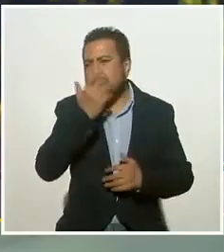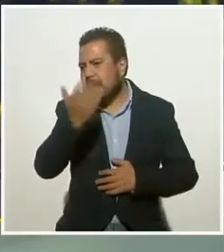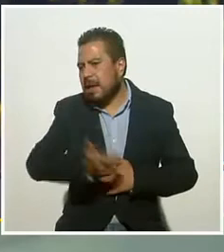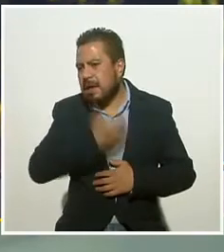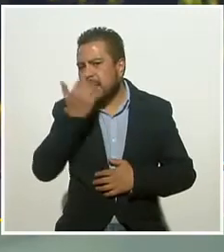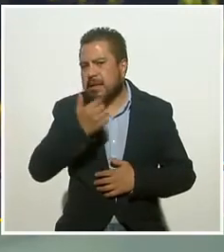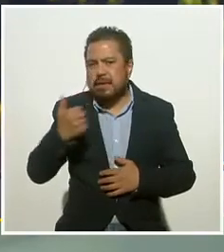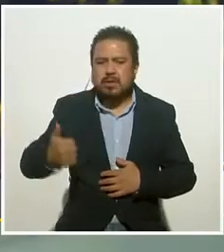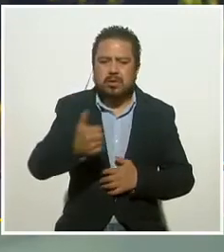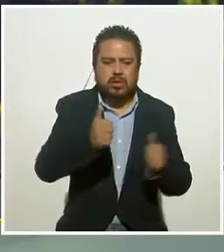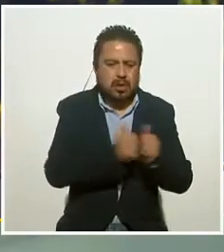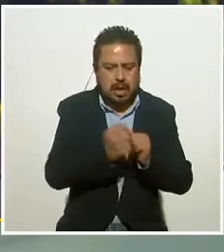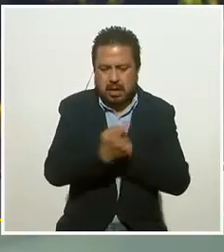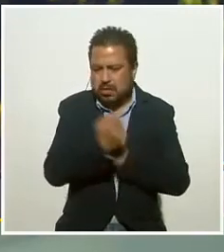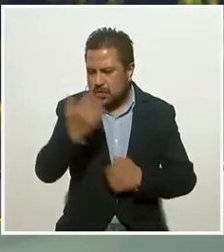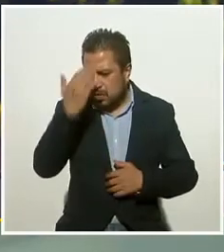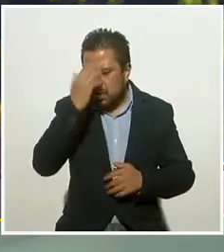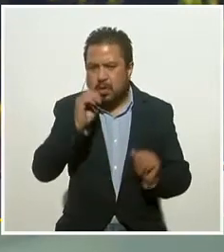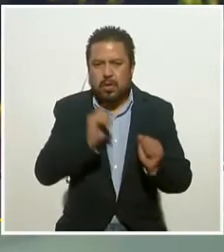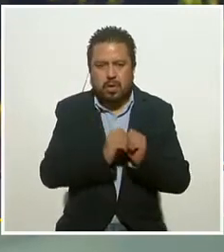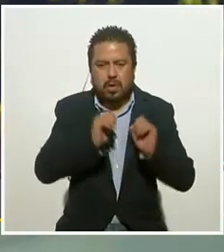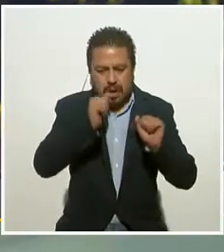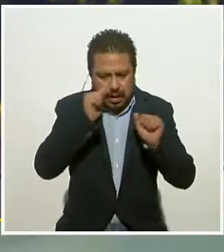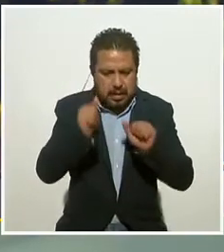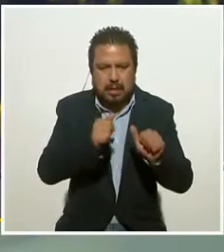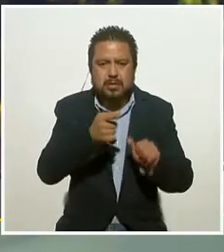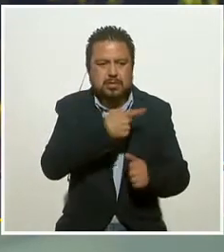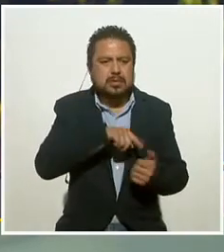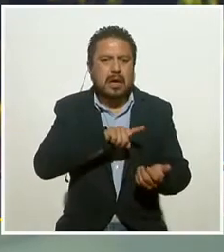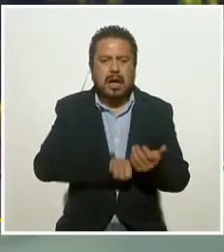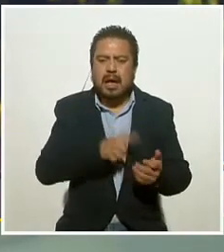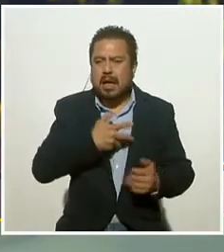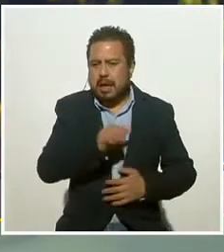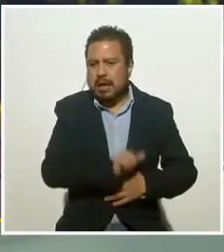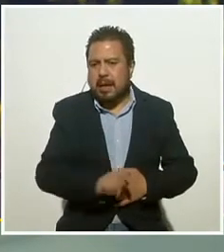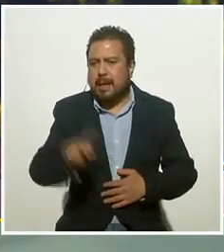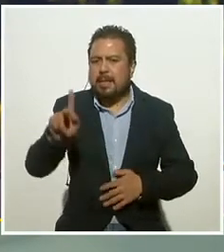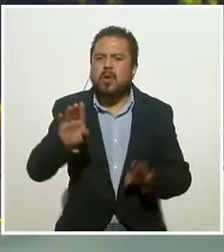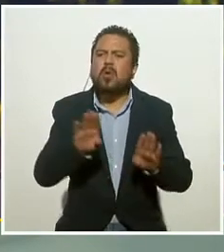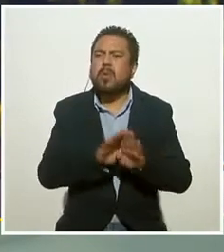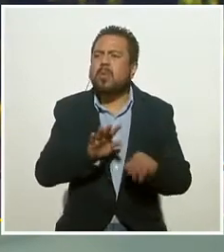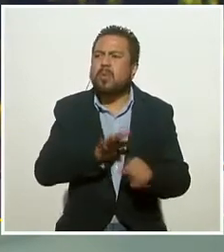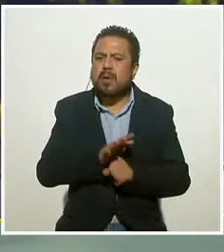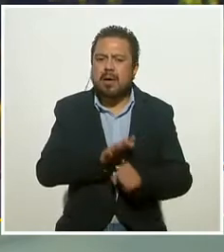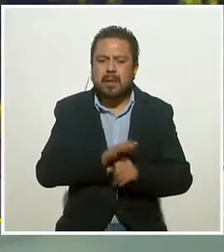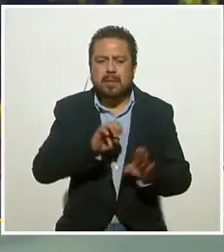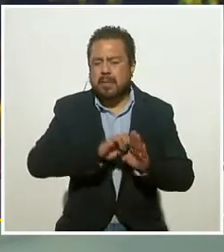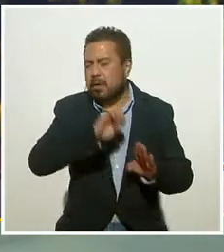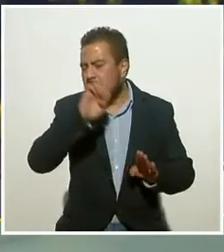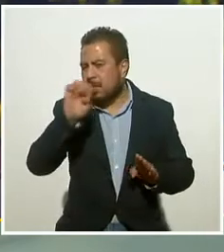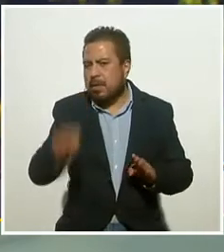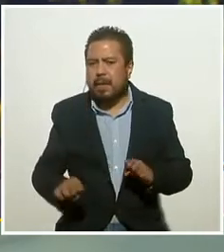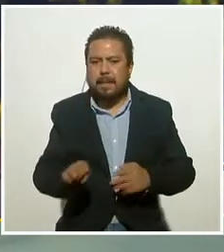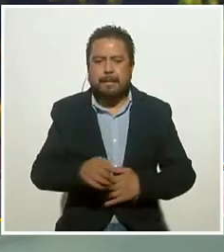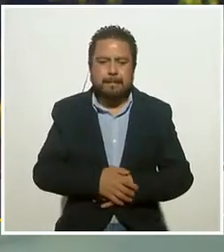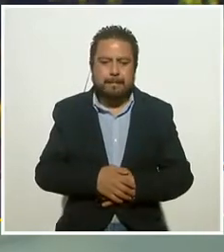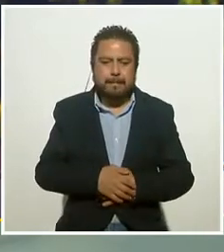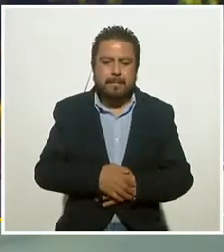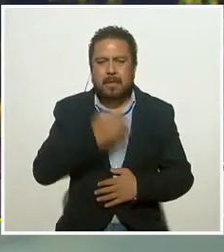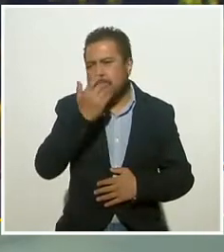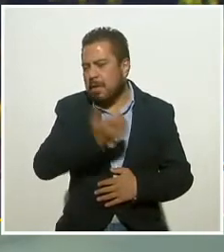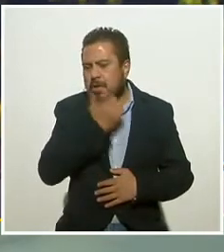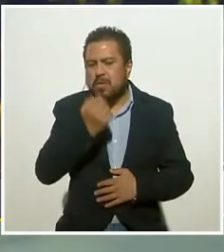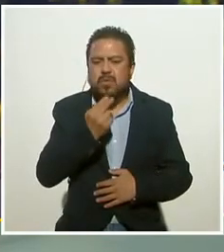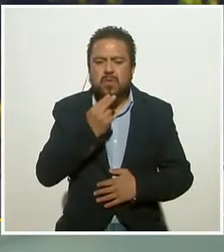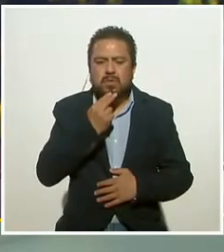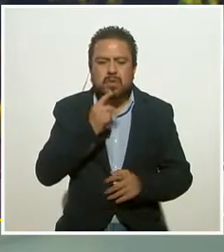cotidiana de autoconocimiento o en este caso de atención. Nosotros tenemos una aplicación. ¿Cómo Entonces, cuál? Por ejemplo, una práctica muy útil